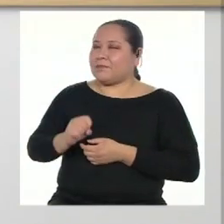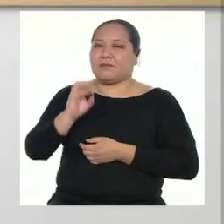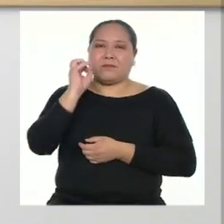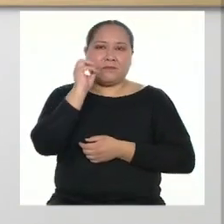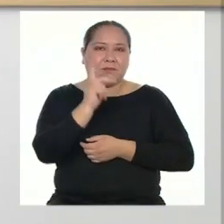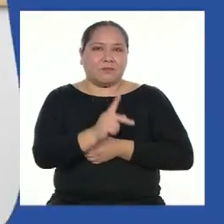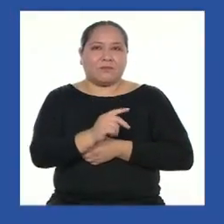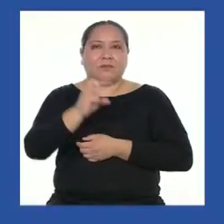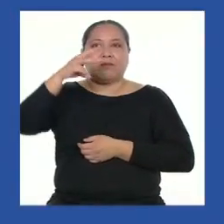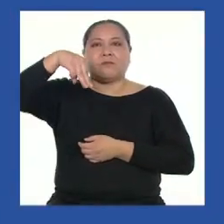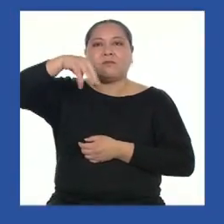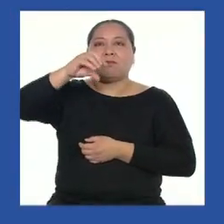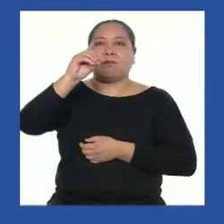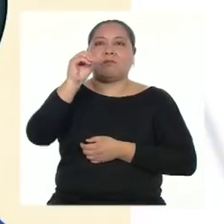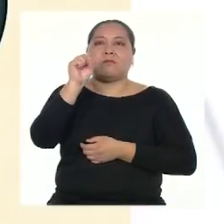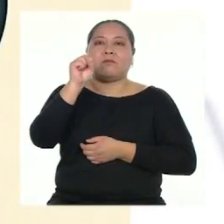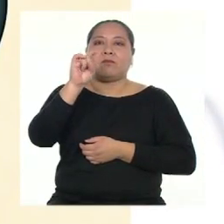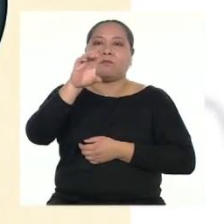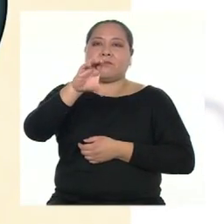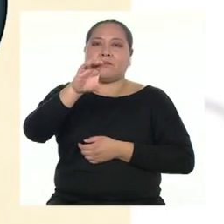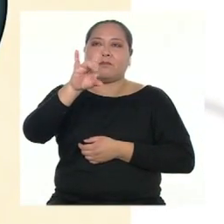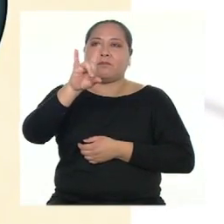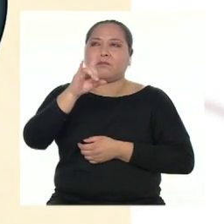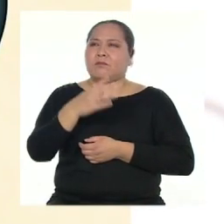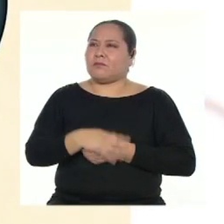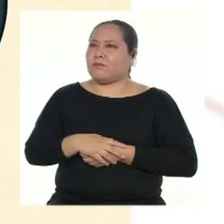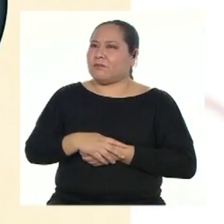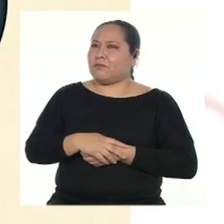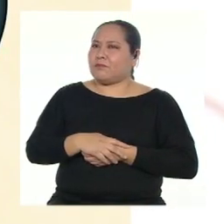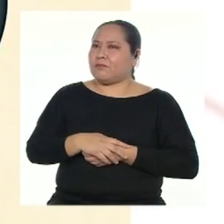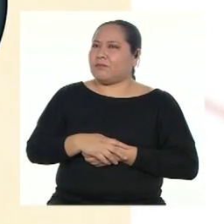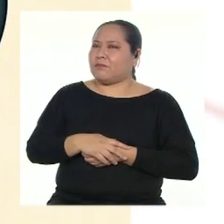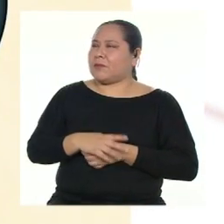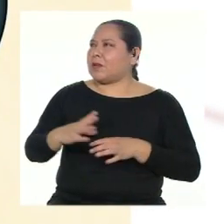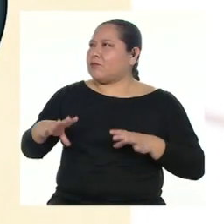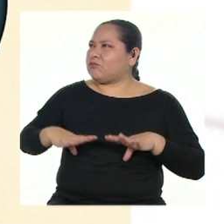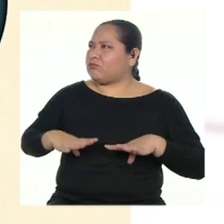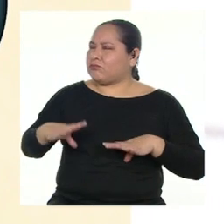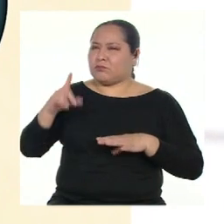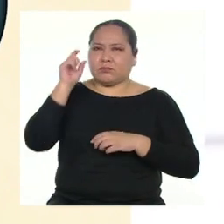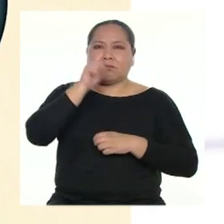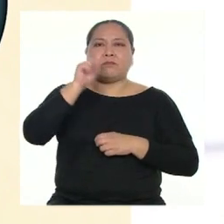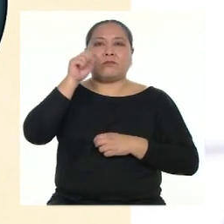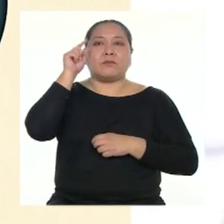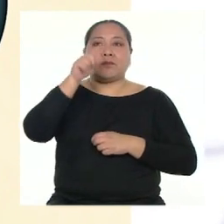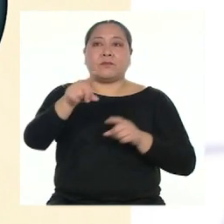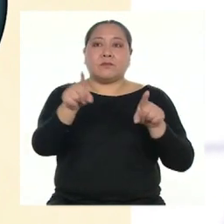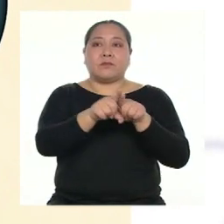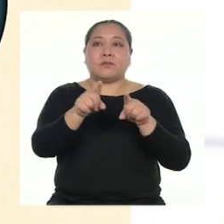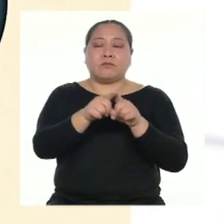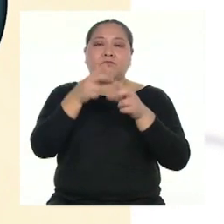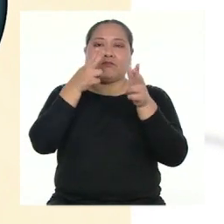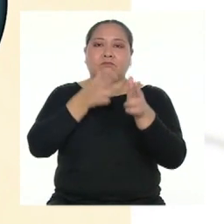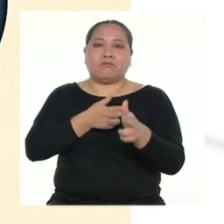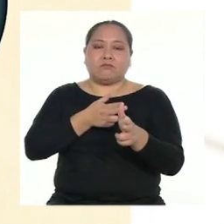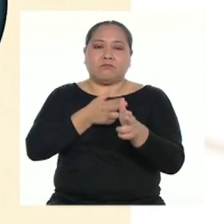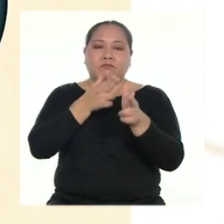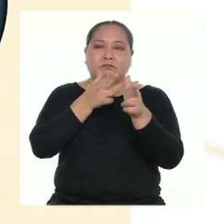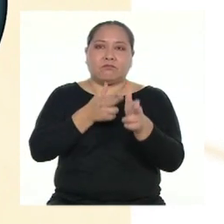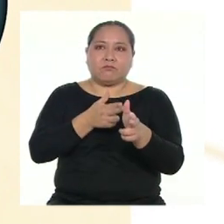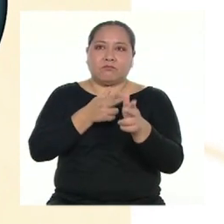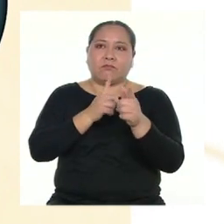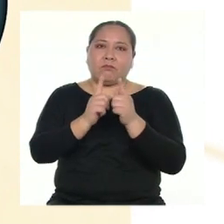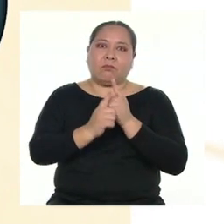bien, Moscú. ¿Rusia? Exacto. Ellos también sufren con embotellamientos